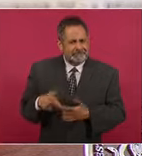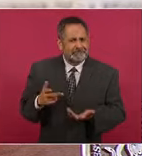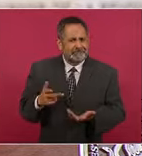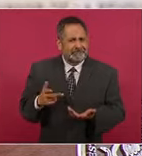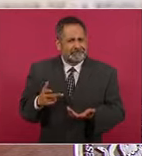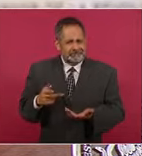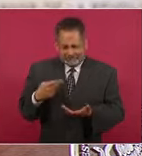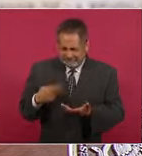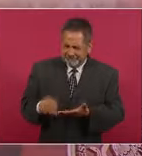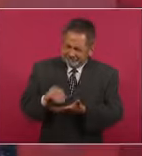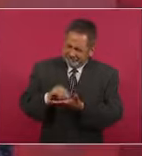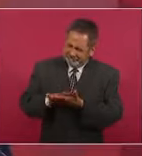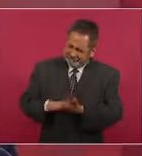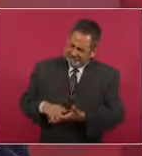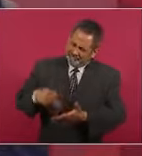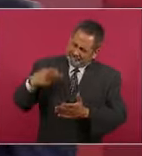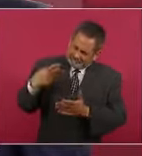quedara